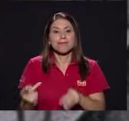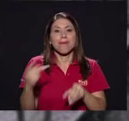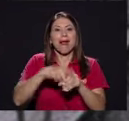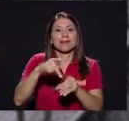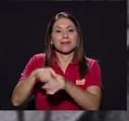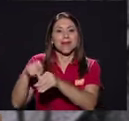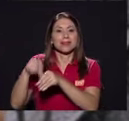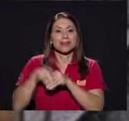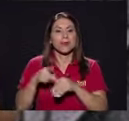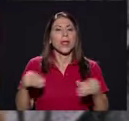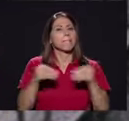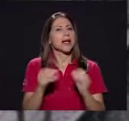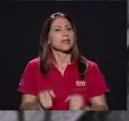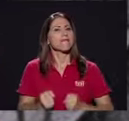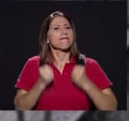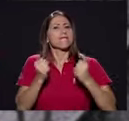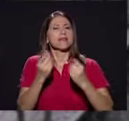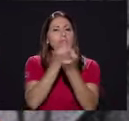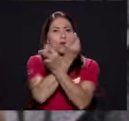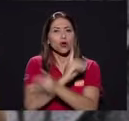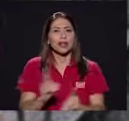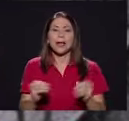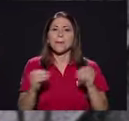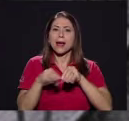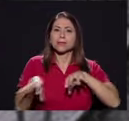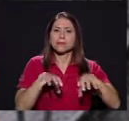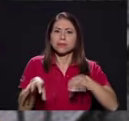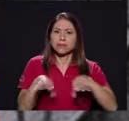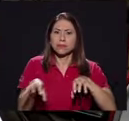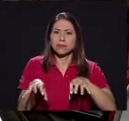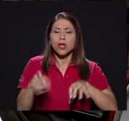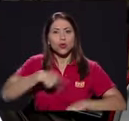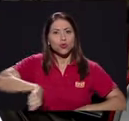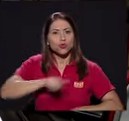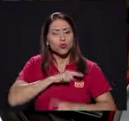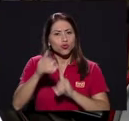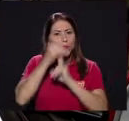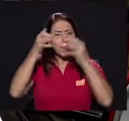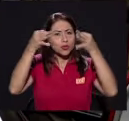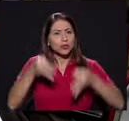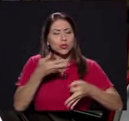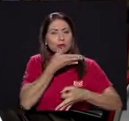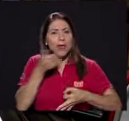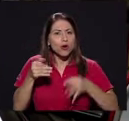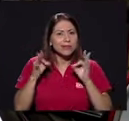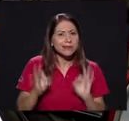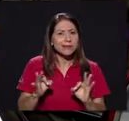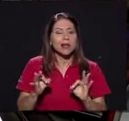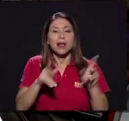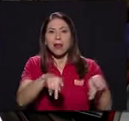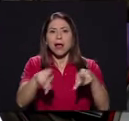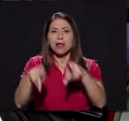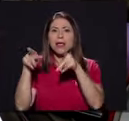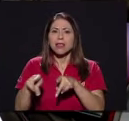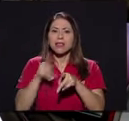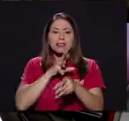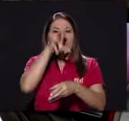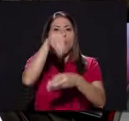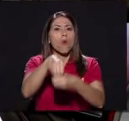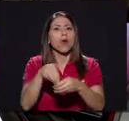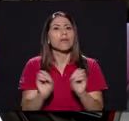participación ciudadana. Se hace más robusta la democracia, se dinamiza más, eso permite que tomemos mejores decisiones en el gobierno y que la gente se